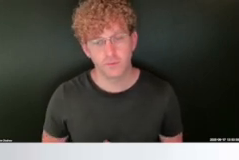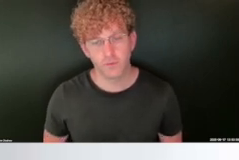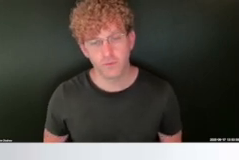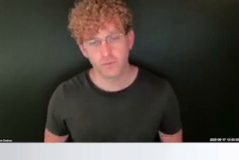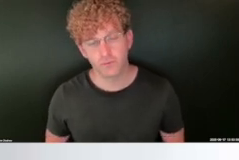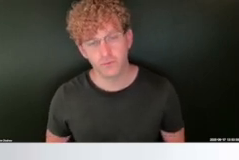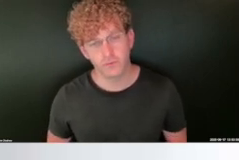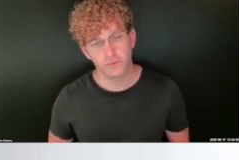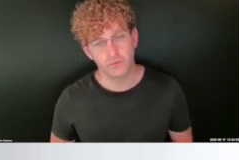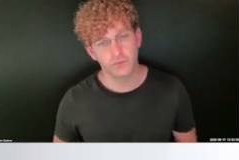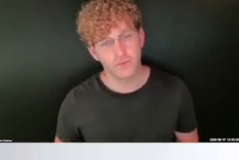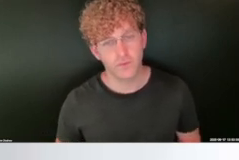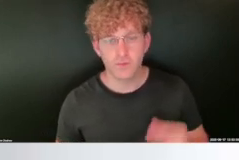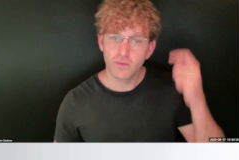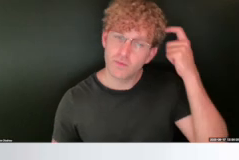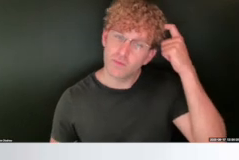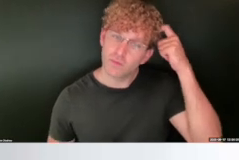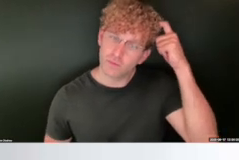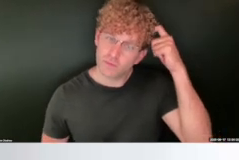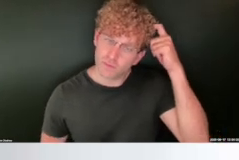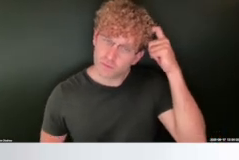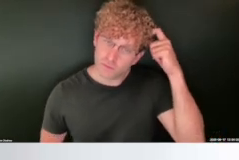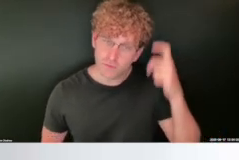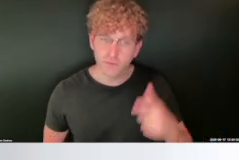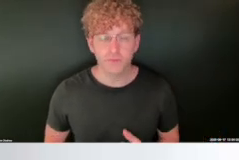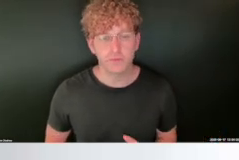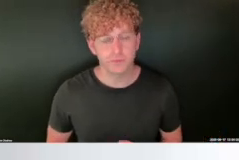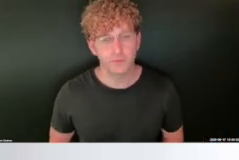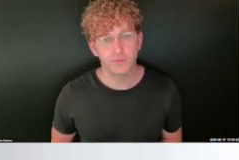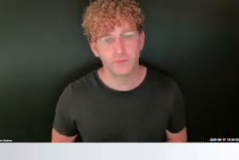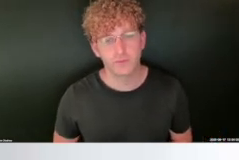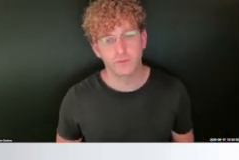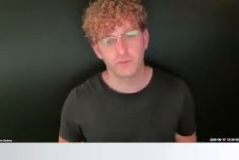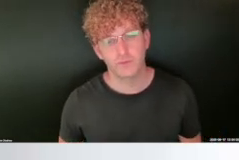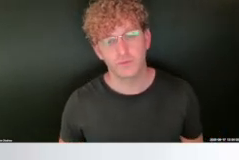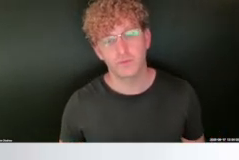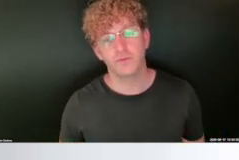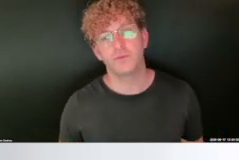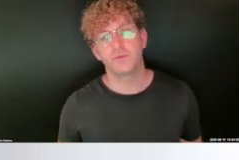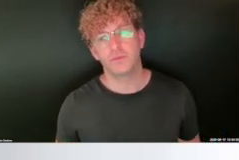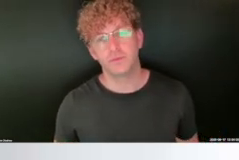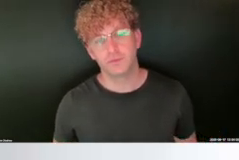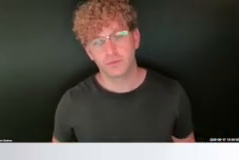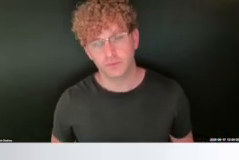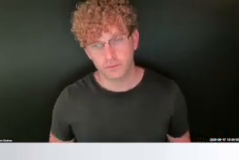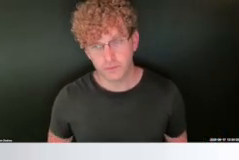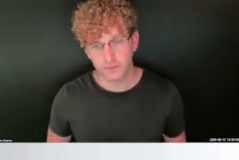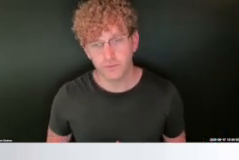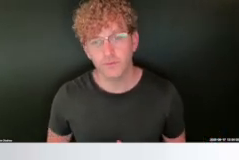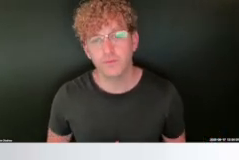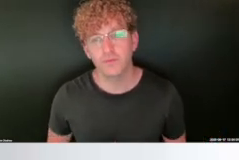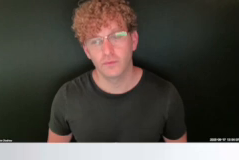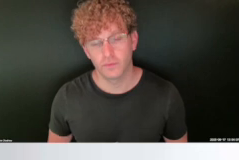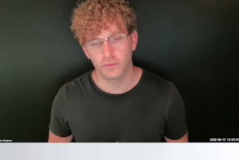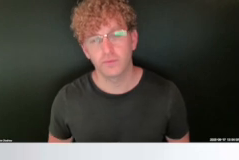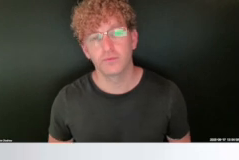los tres puntos o donde dice More si sus configuraciones están en inglés o donde dice más. Ahí